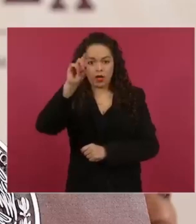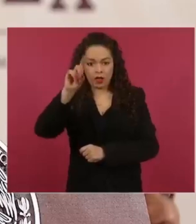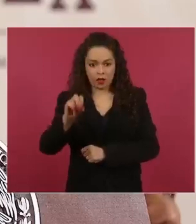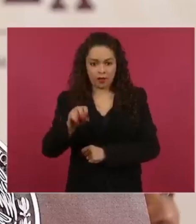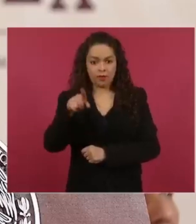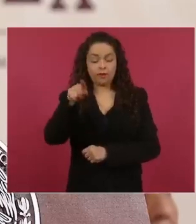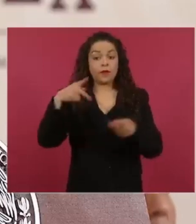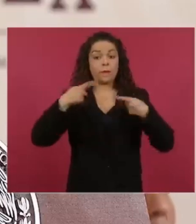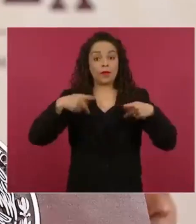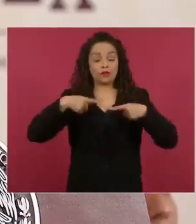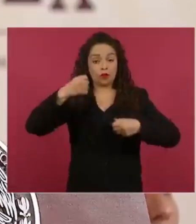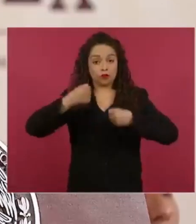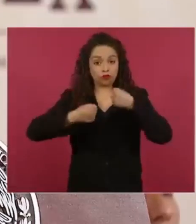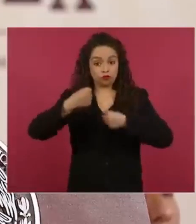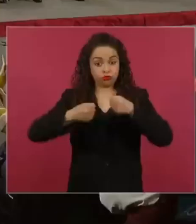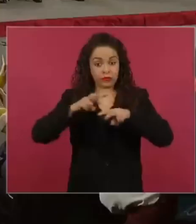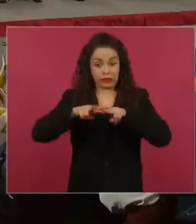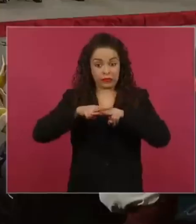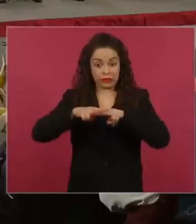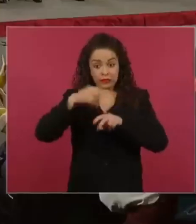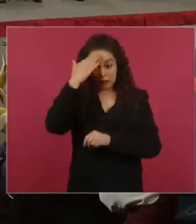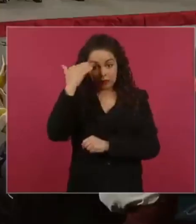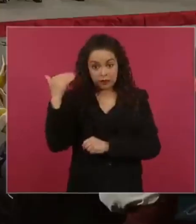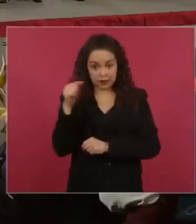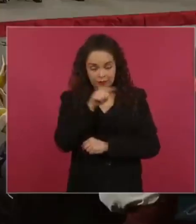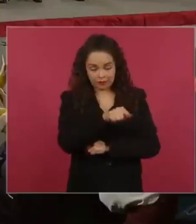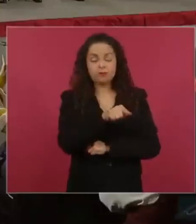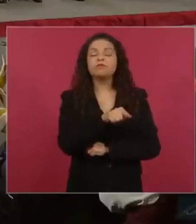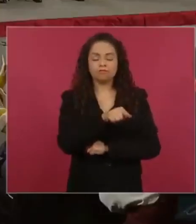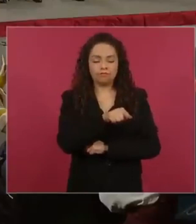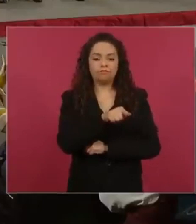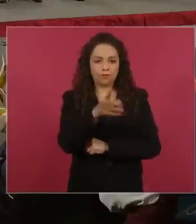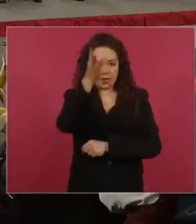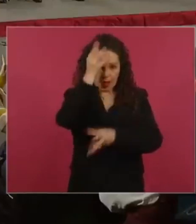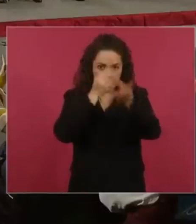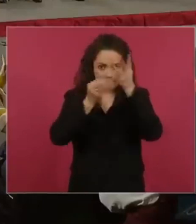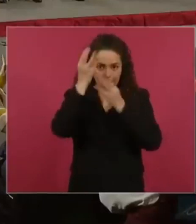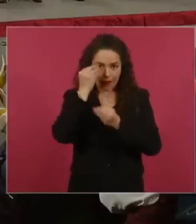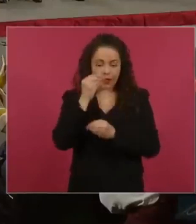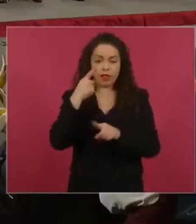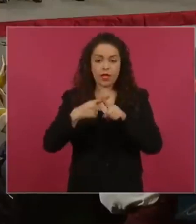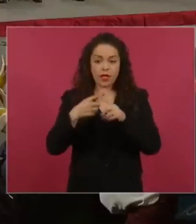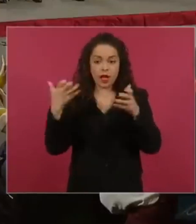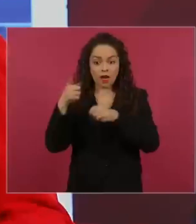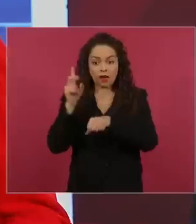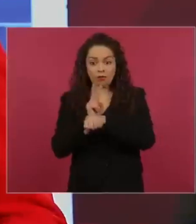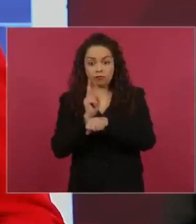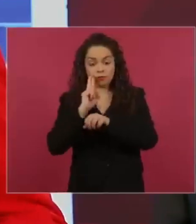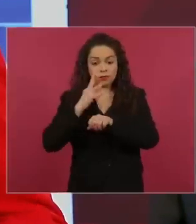capacitación a los conductores, especialmente liderada por Sedena, a quien agradecemos mucho el apoyo y que además los ha